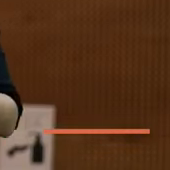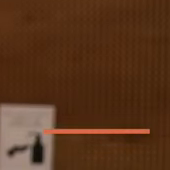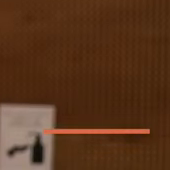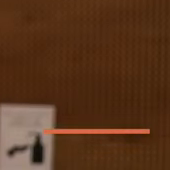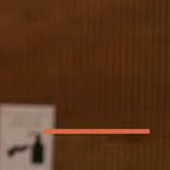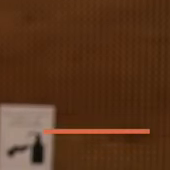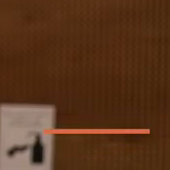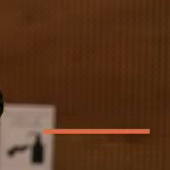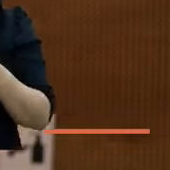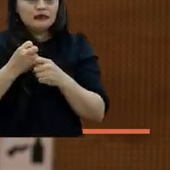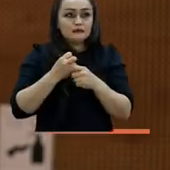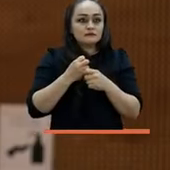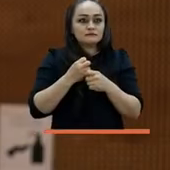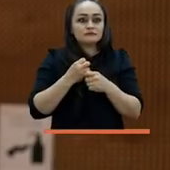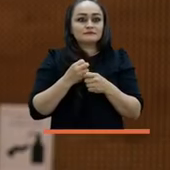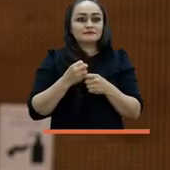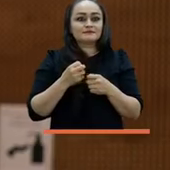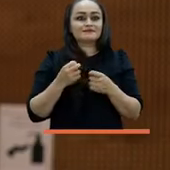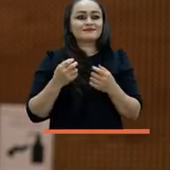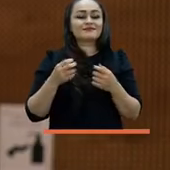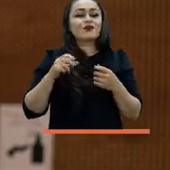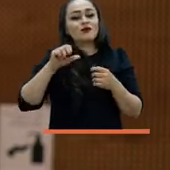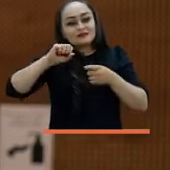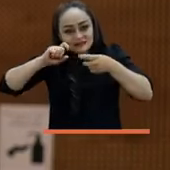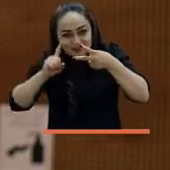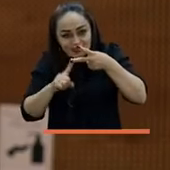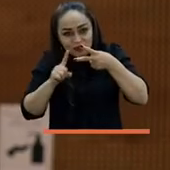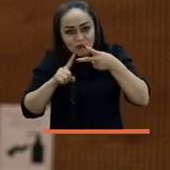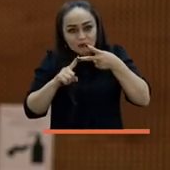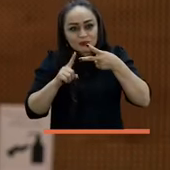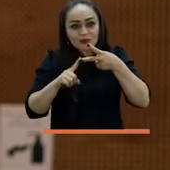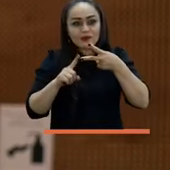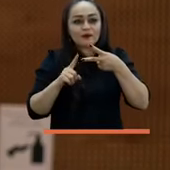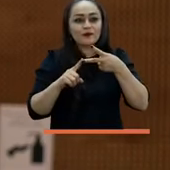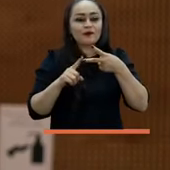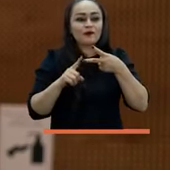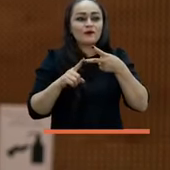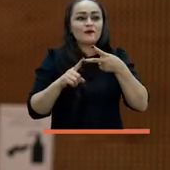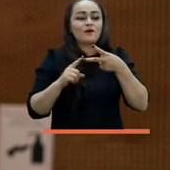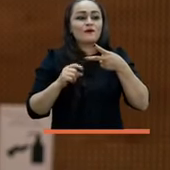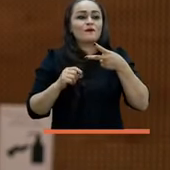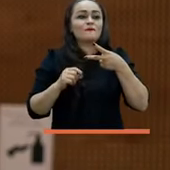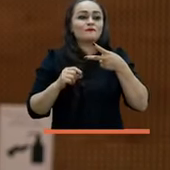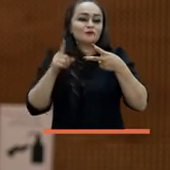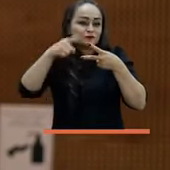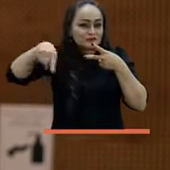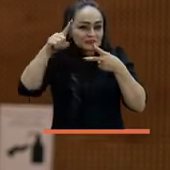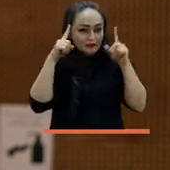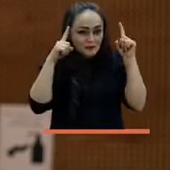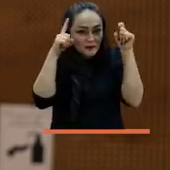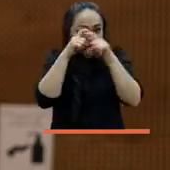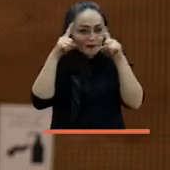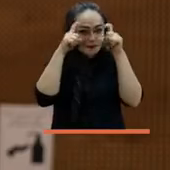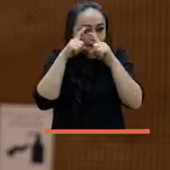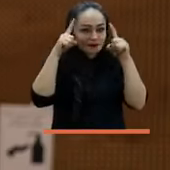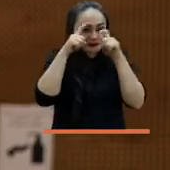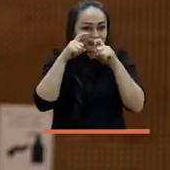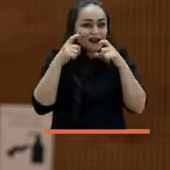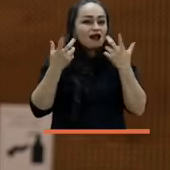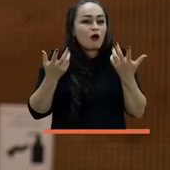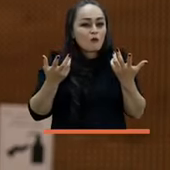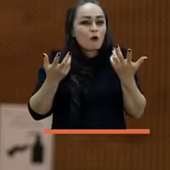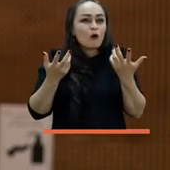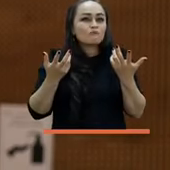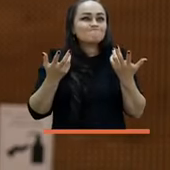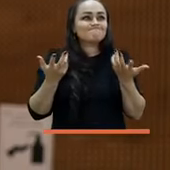escasas como tal la segunda reflexión es que quiero que pensemos un momentico acerca de cómo